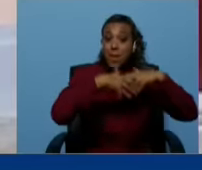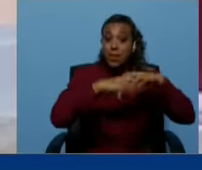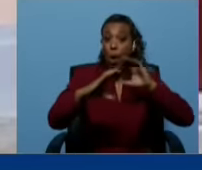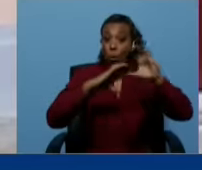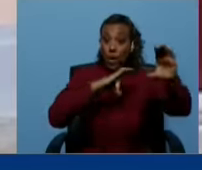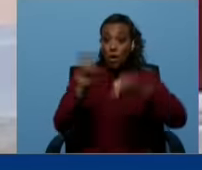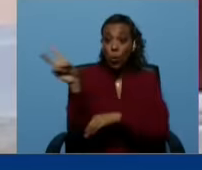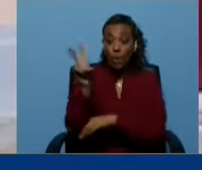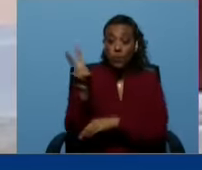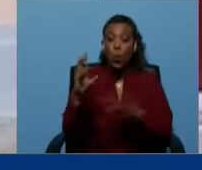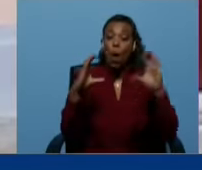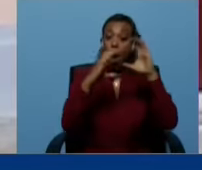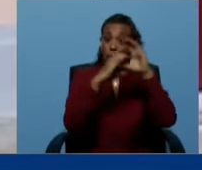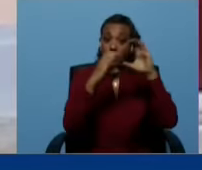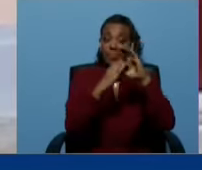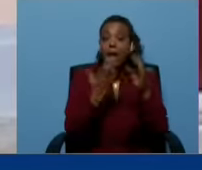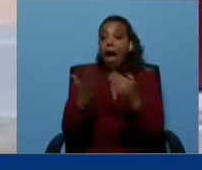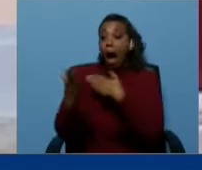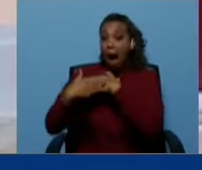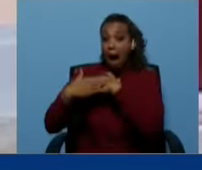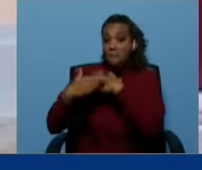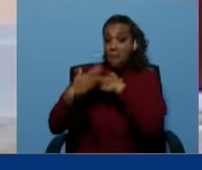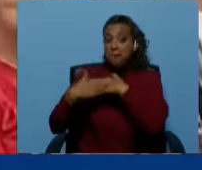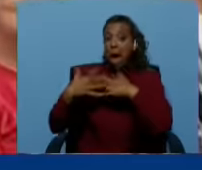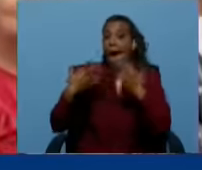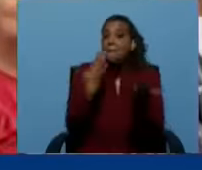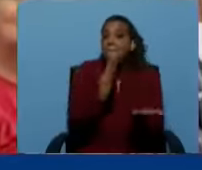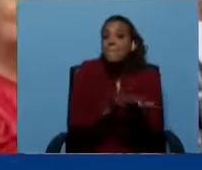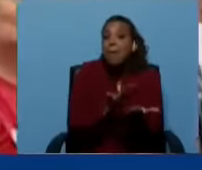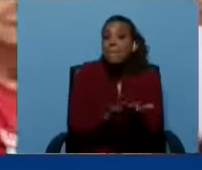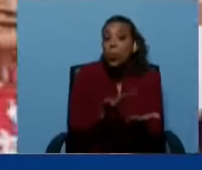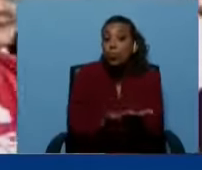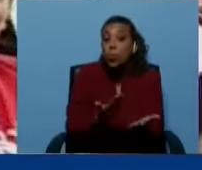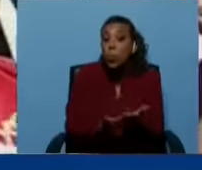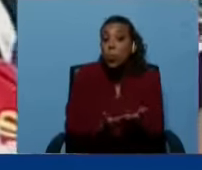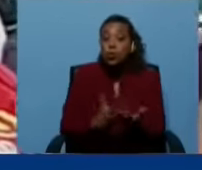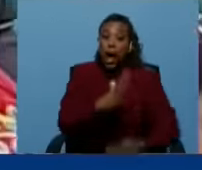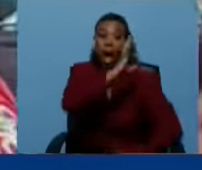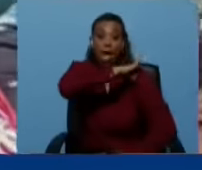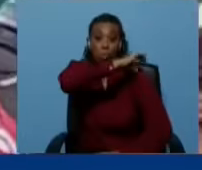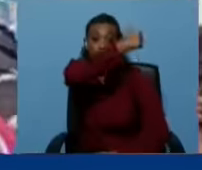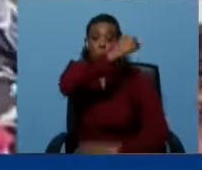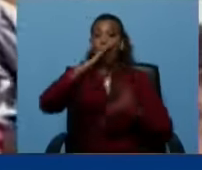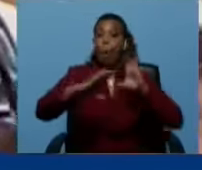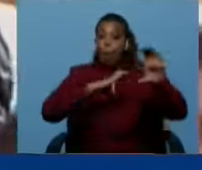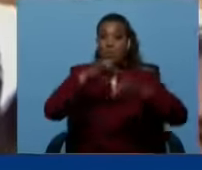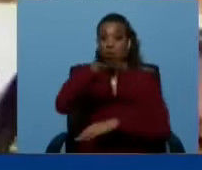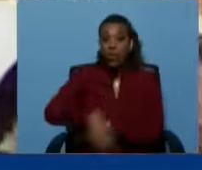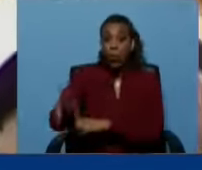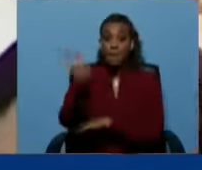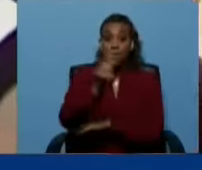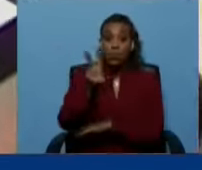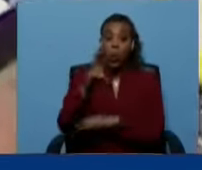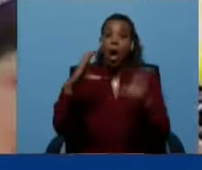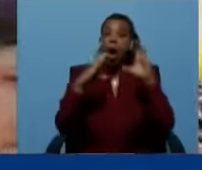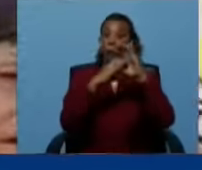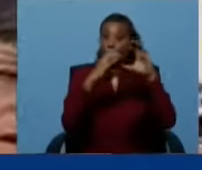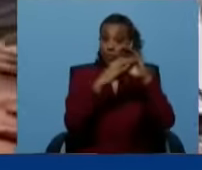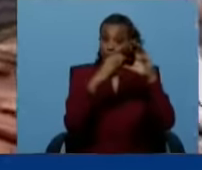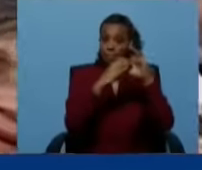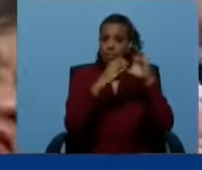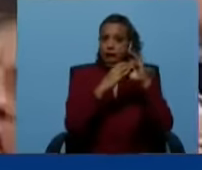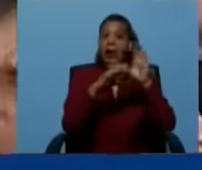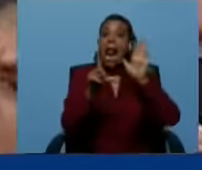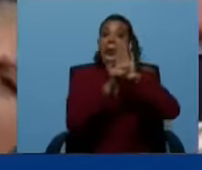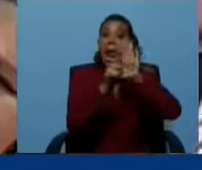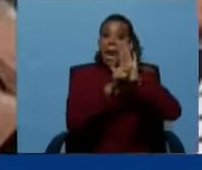me propuso... que Conatel es la máxima autoridad en telecomunicaciones del país, para cumplir las